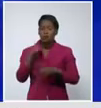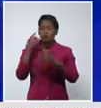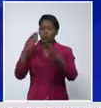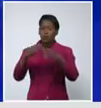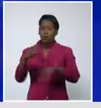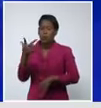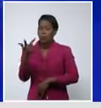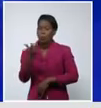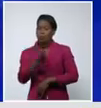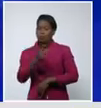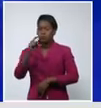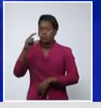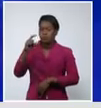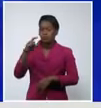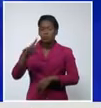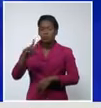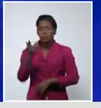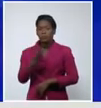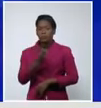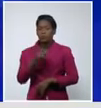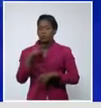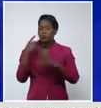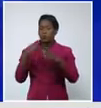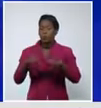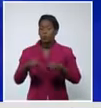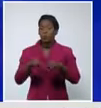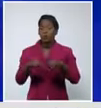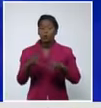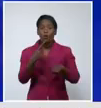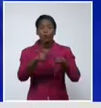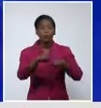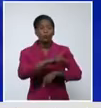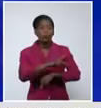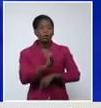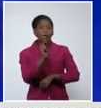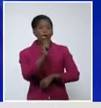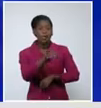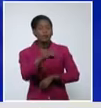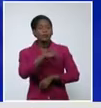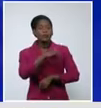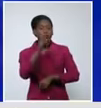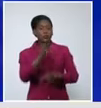Sí, pero de todas formas otros países las están aplicando y